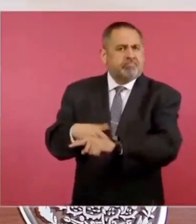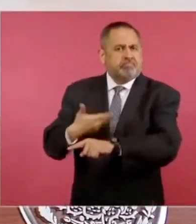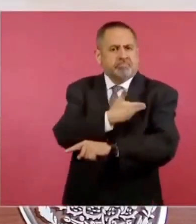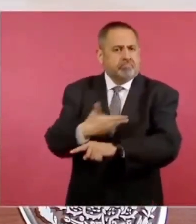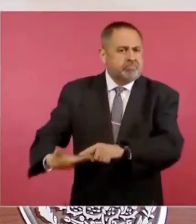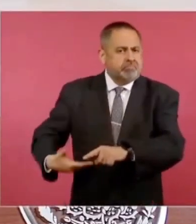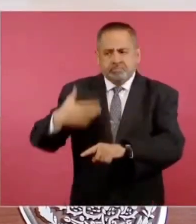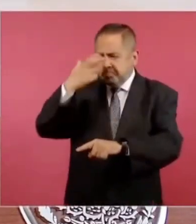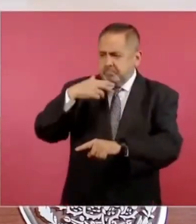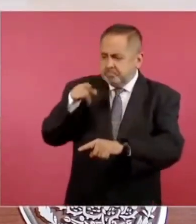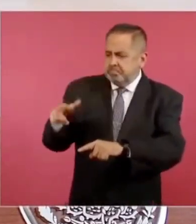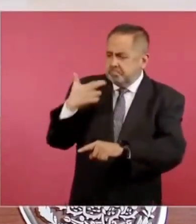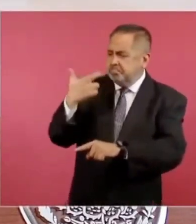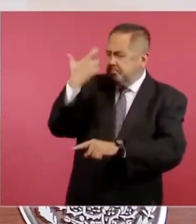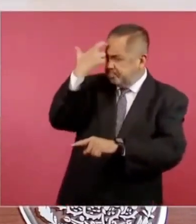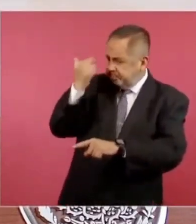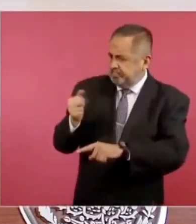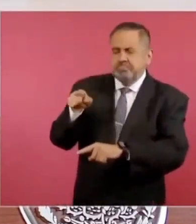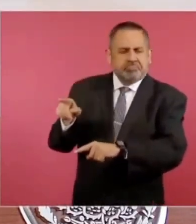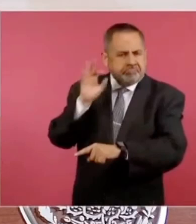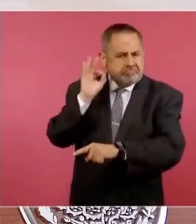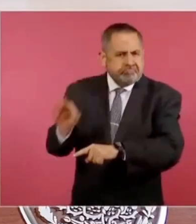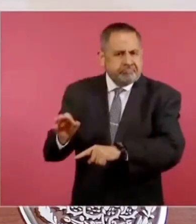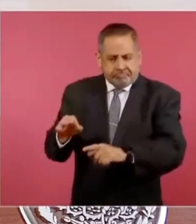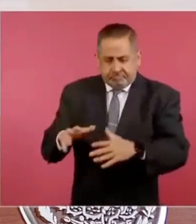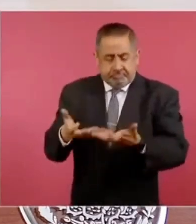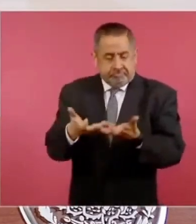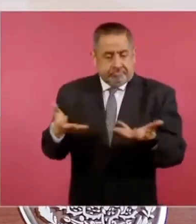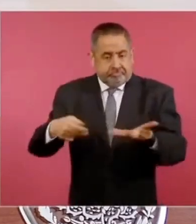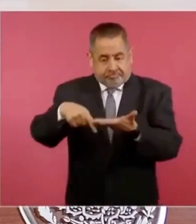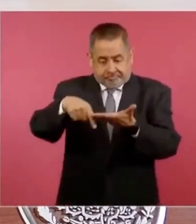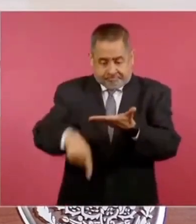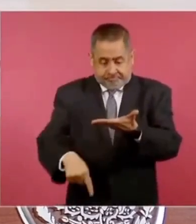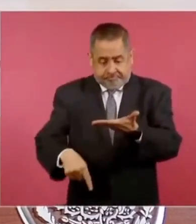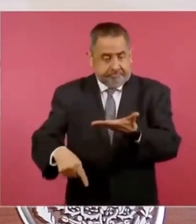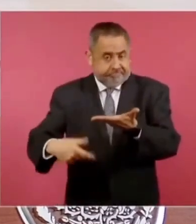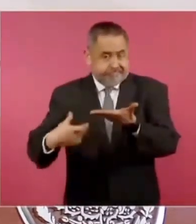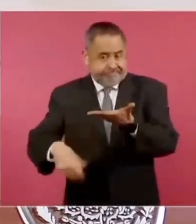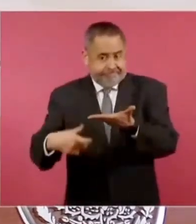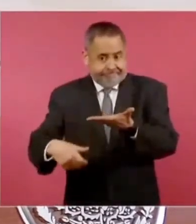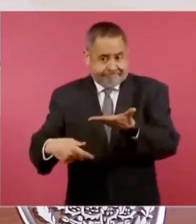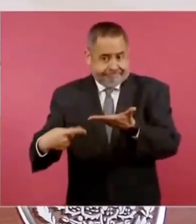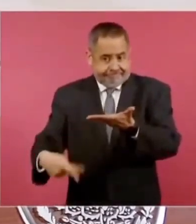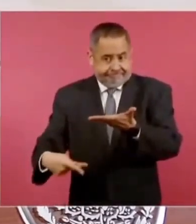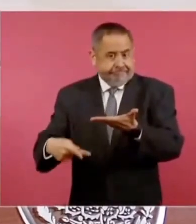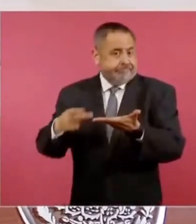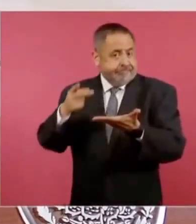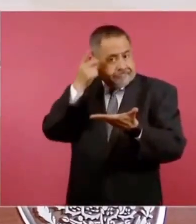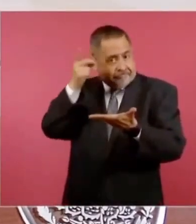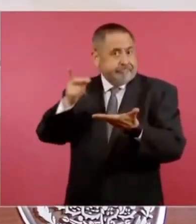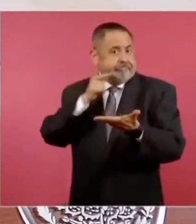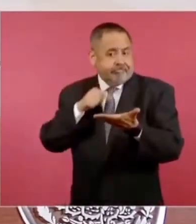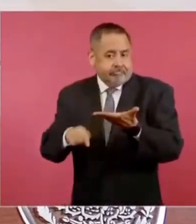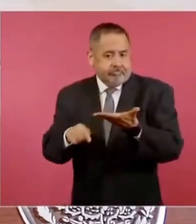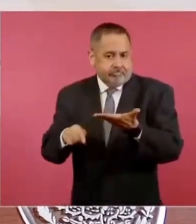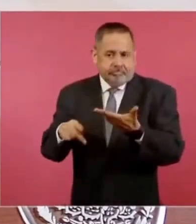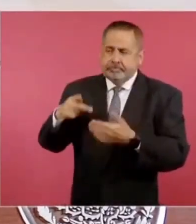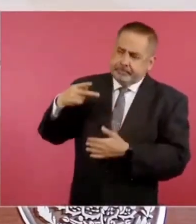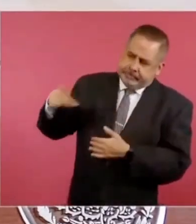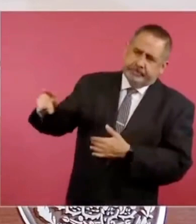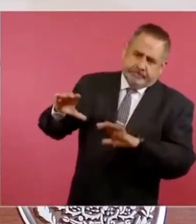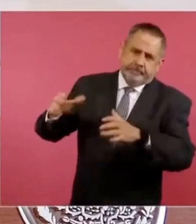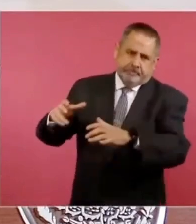razón al promover que la riqueza del subsuelo se convirtiera en parte de la